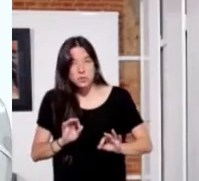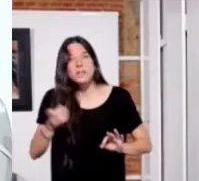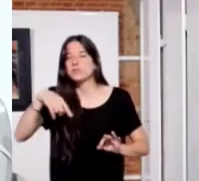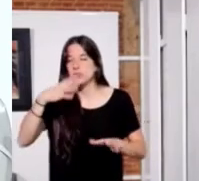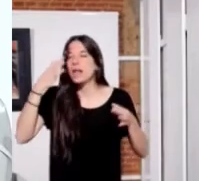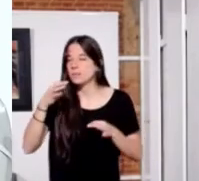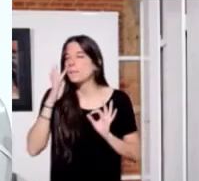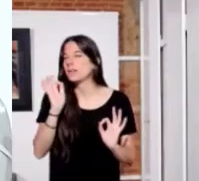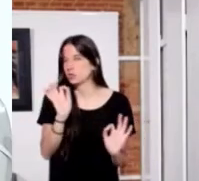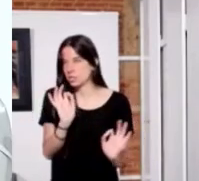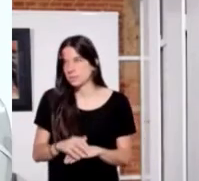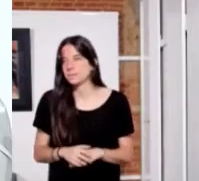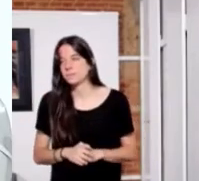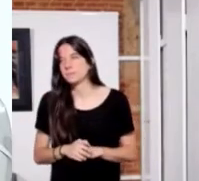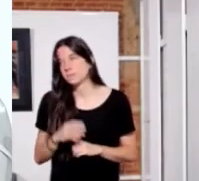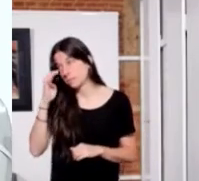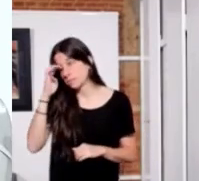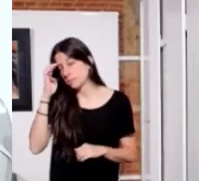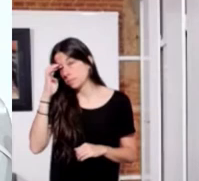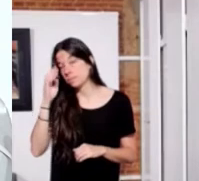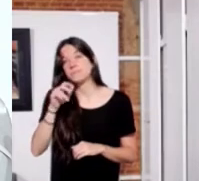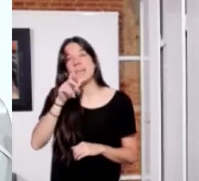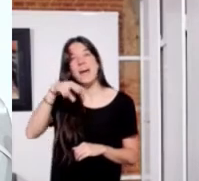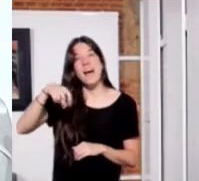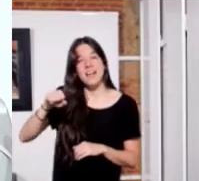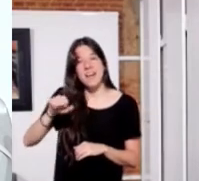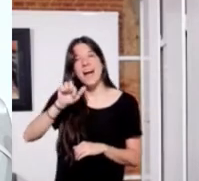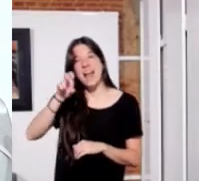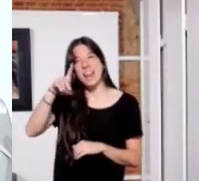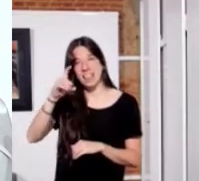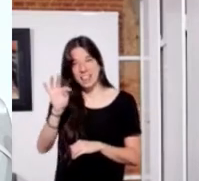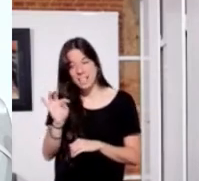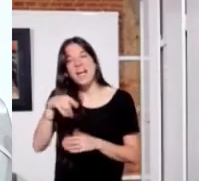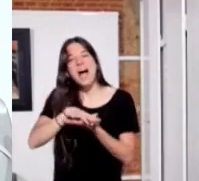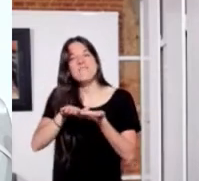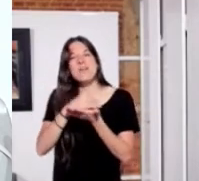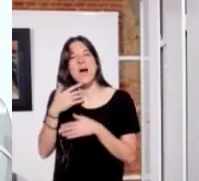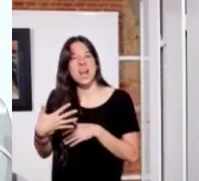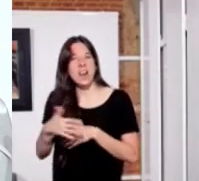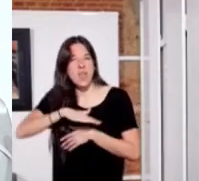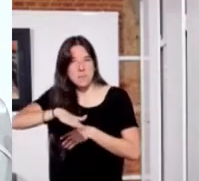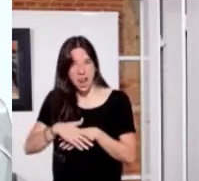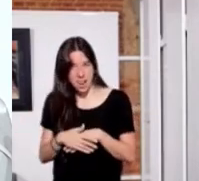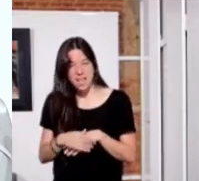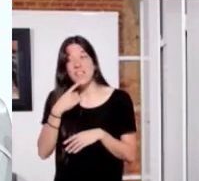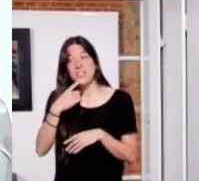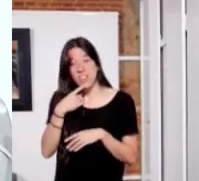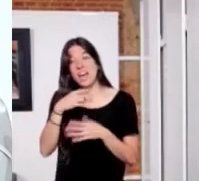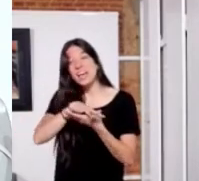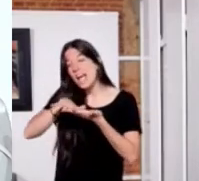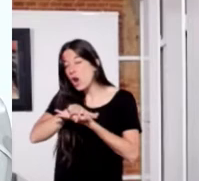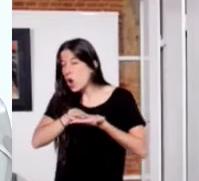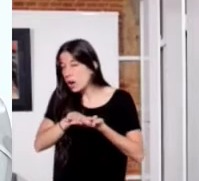realmente peligrosos. Hannah Arendt habló de la banalidad del mal y decía que el holocausto no hubiera